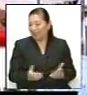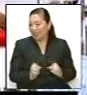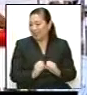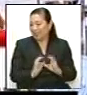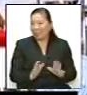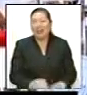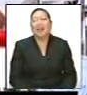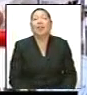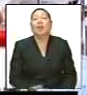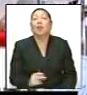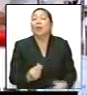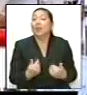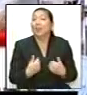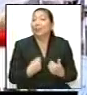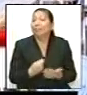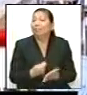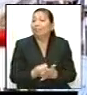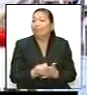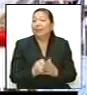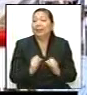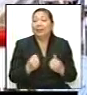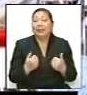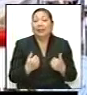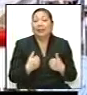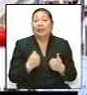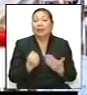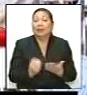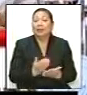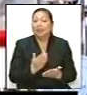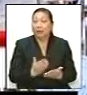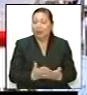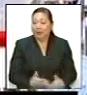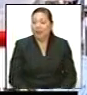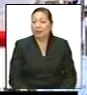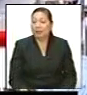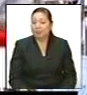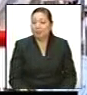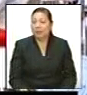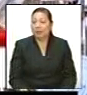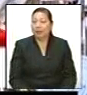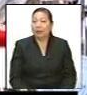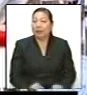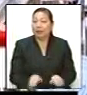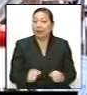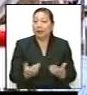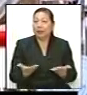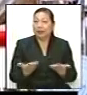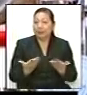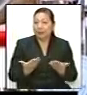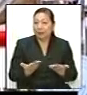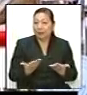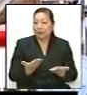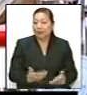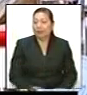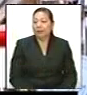pero aquellos que no tienen canon sí tienen un problema. Y allí vamos a tener,